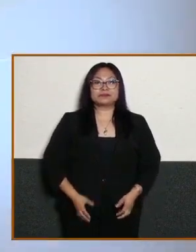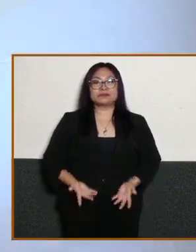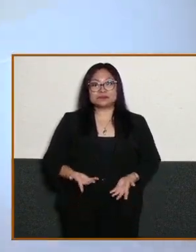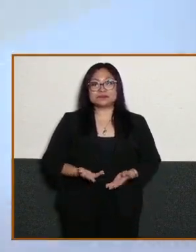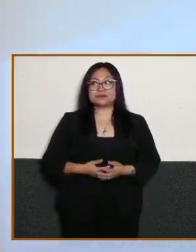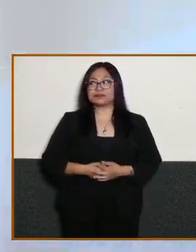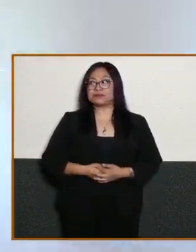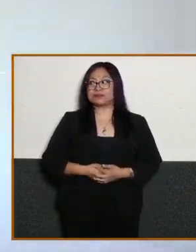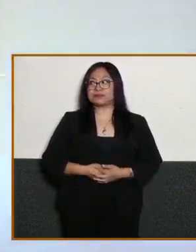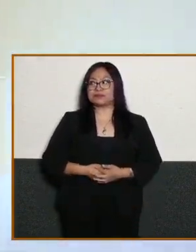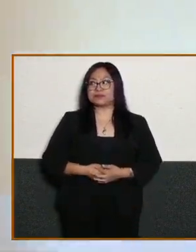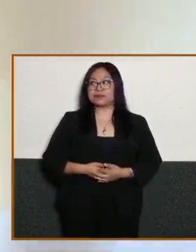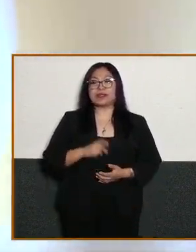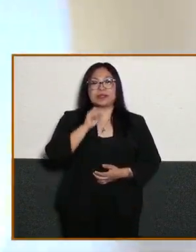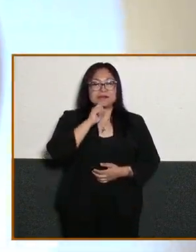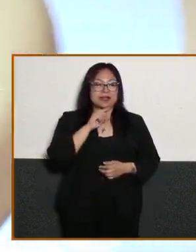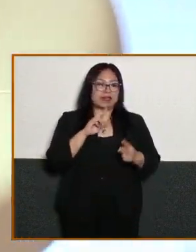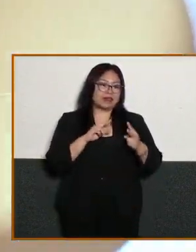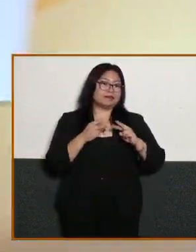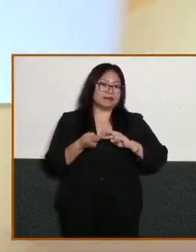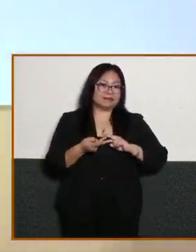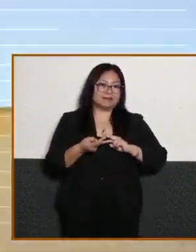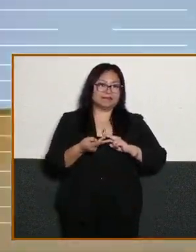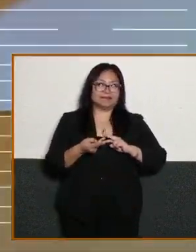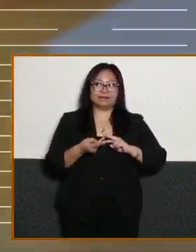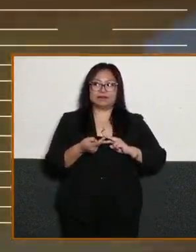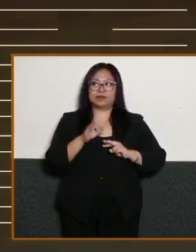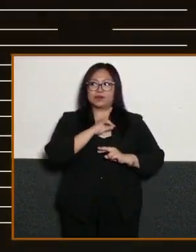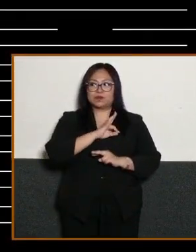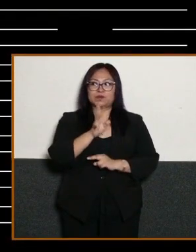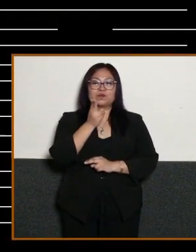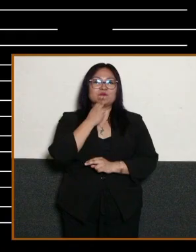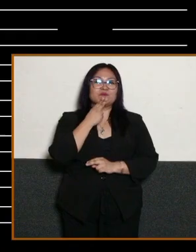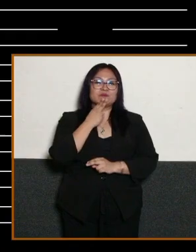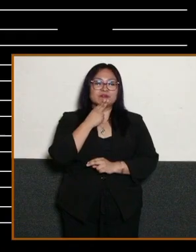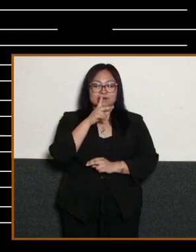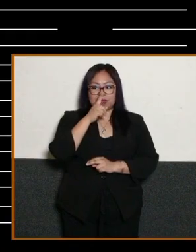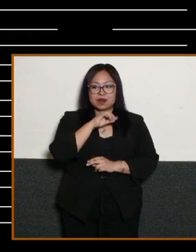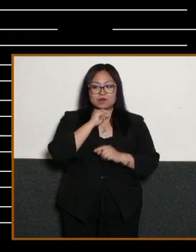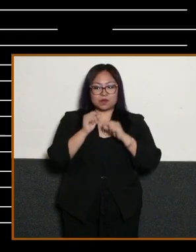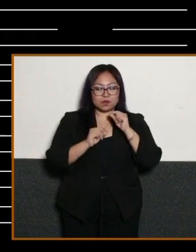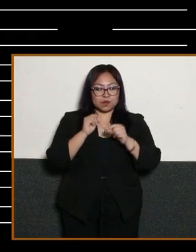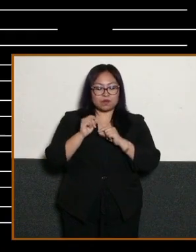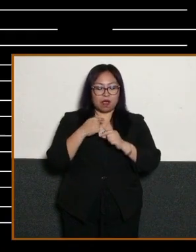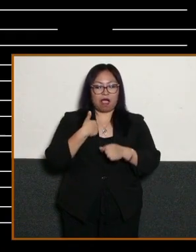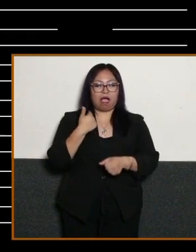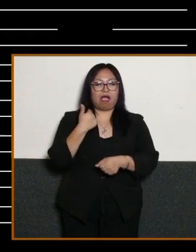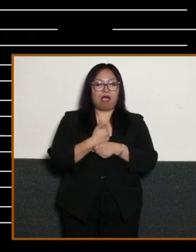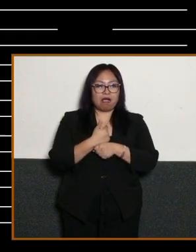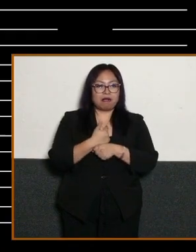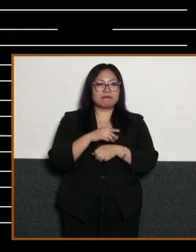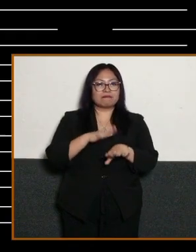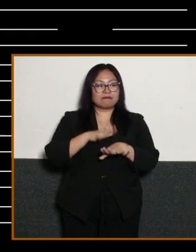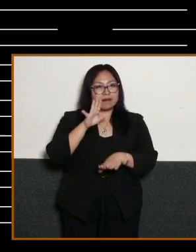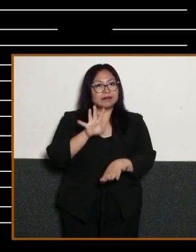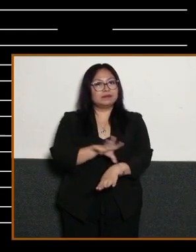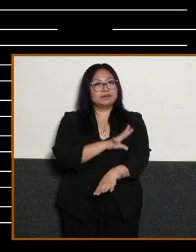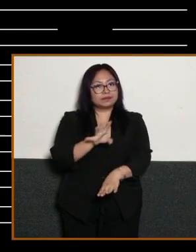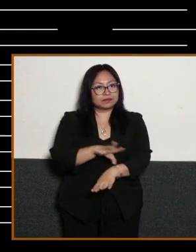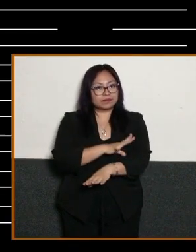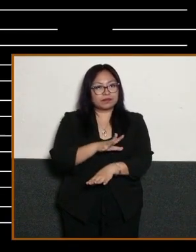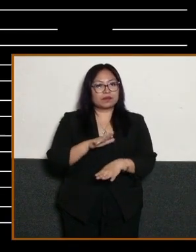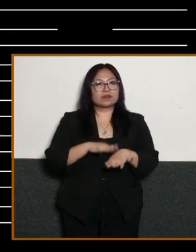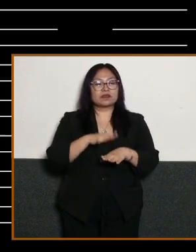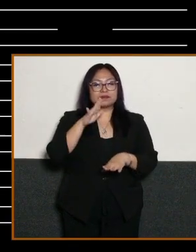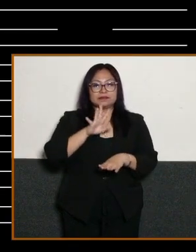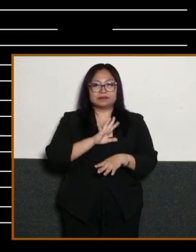Y, al contrario, podemos utilizarlo para que nos ayude a descubrir nuevas fuentes de energía, optimizar los sistemas